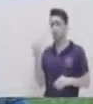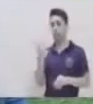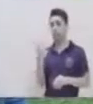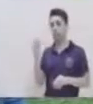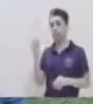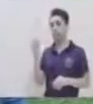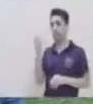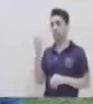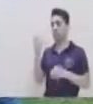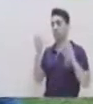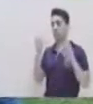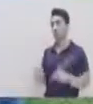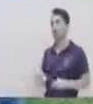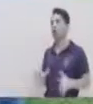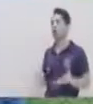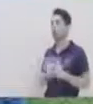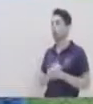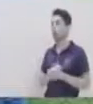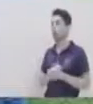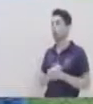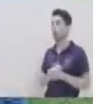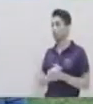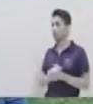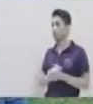persona. ¿Cómo conjugarías dormir?